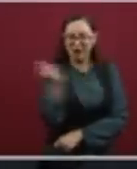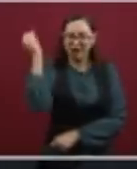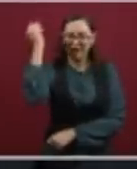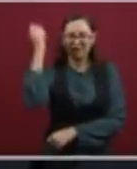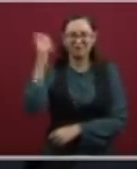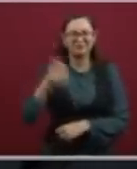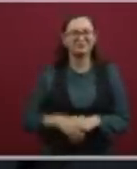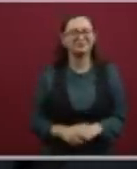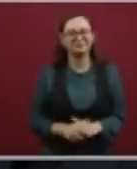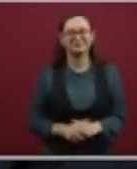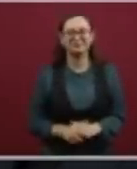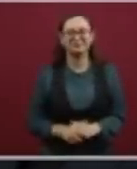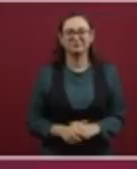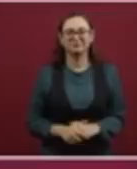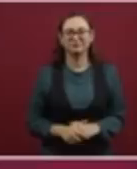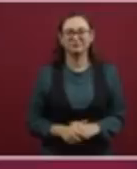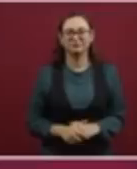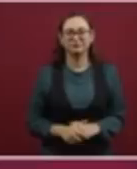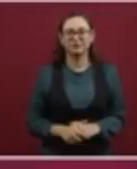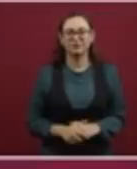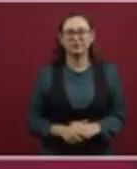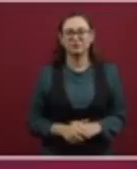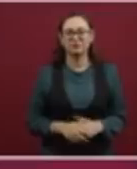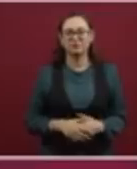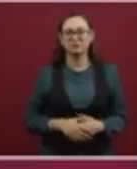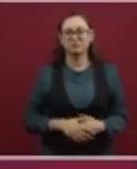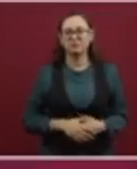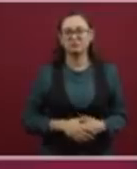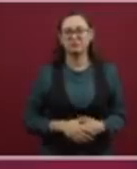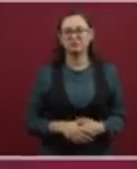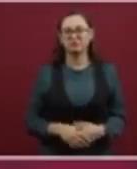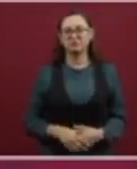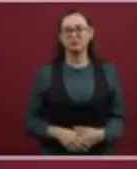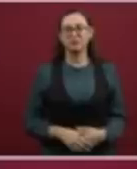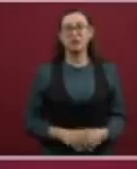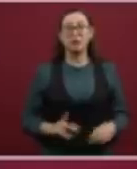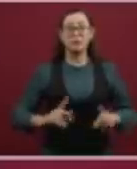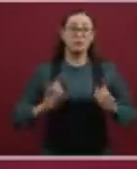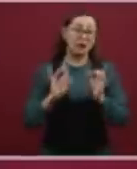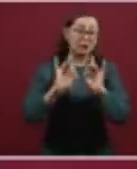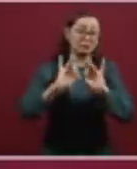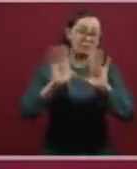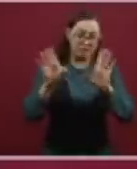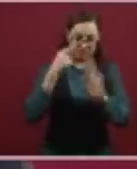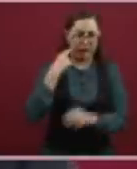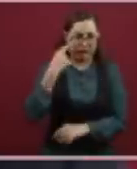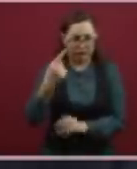Si hay vientos, si los árboles